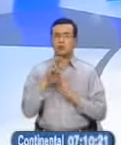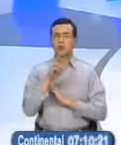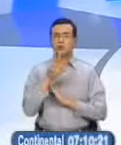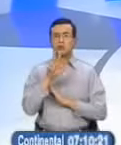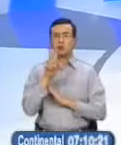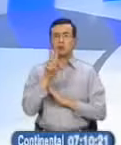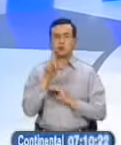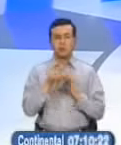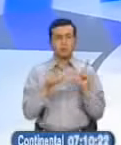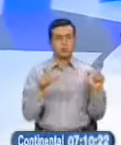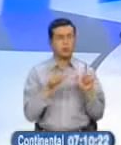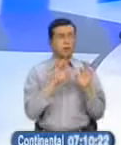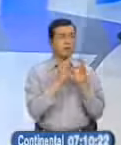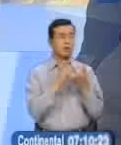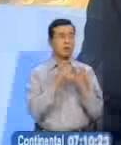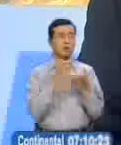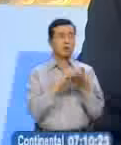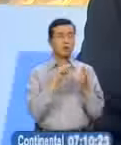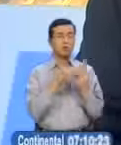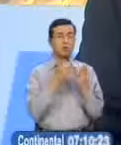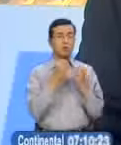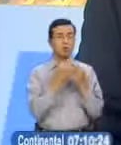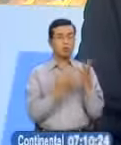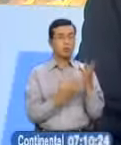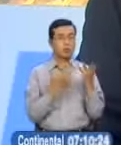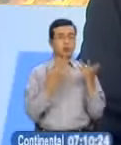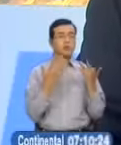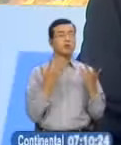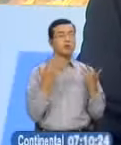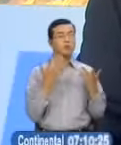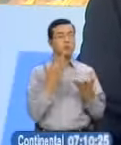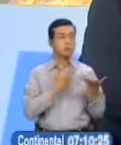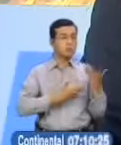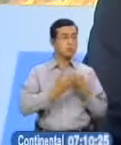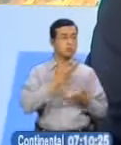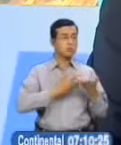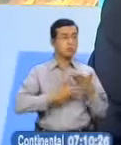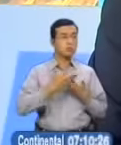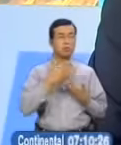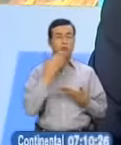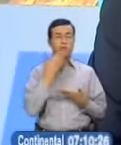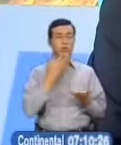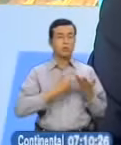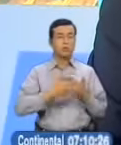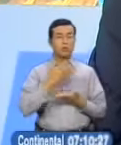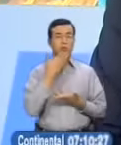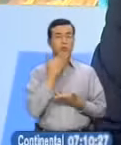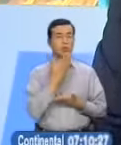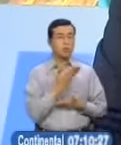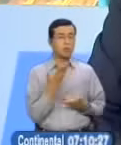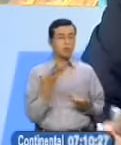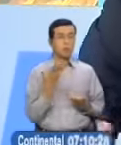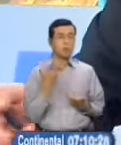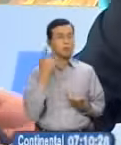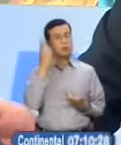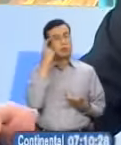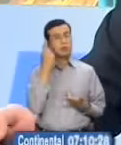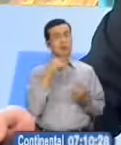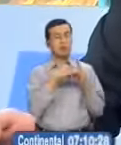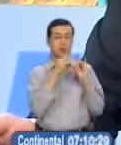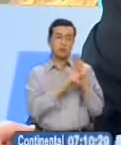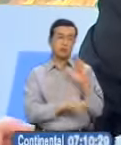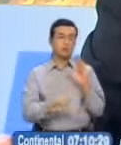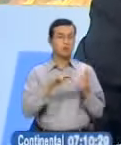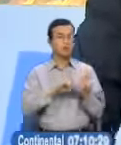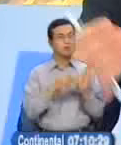8.632 personas, que no sé cuántas familias puedan representar, están conviviendo ahí. ¿En qué condiciones conviven? Porque, claro, uno menciona albergue